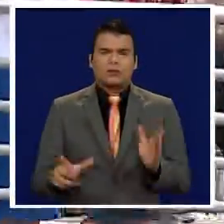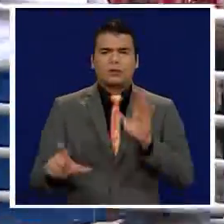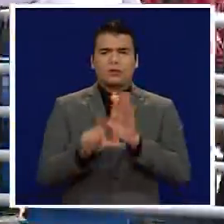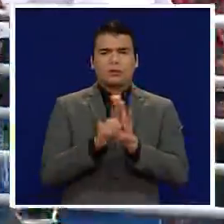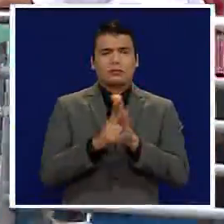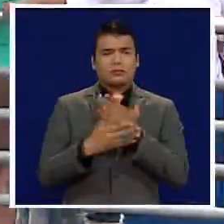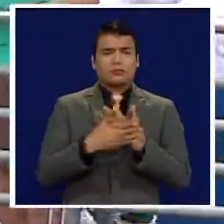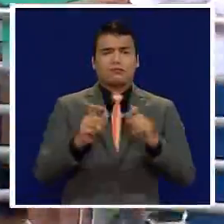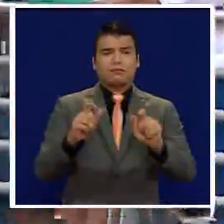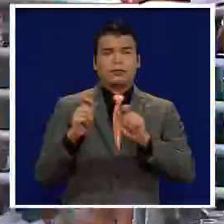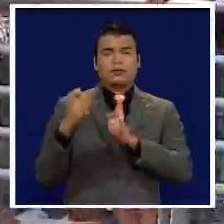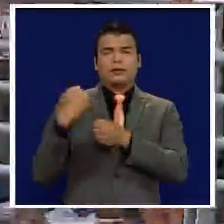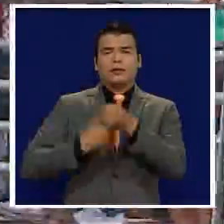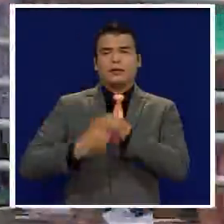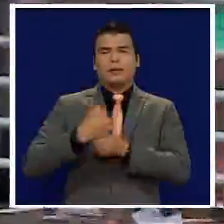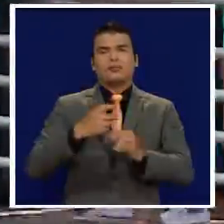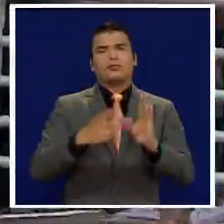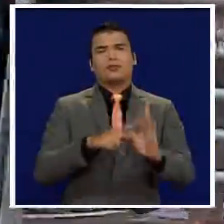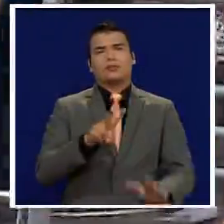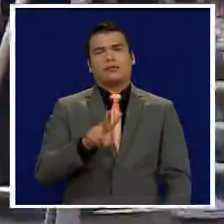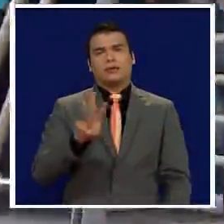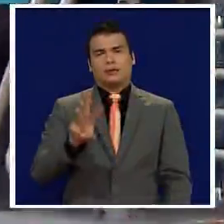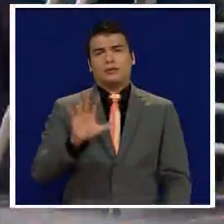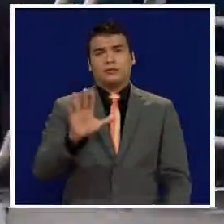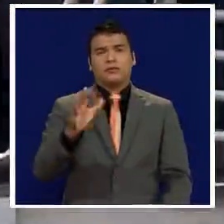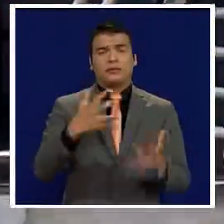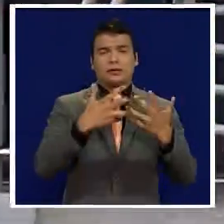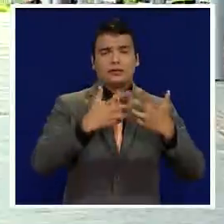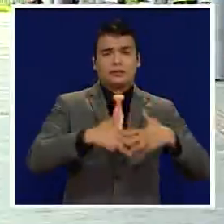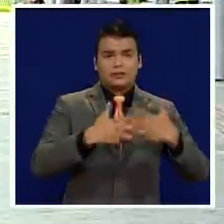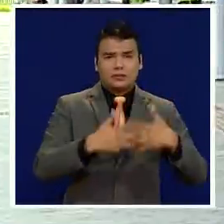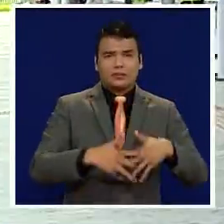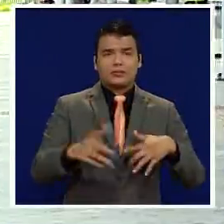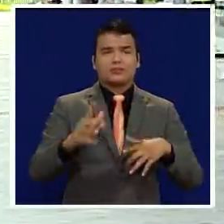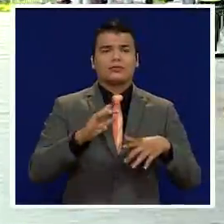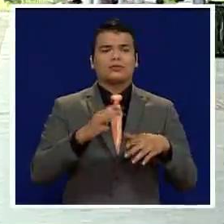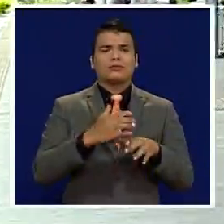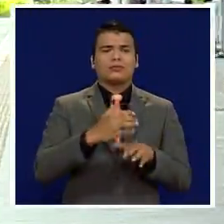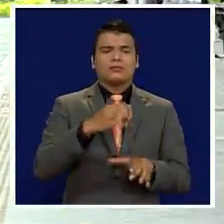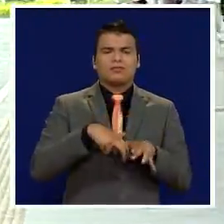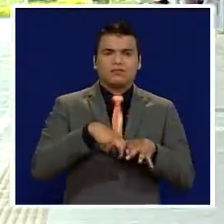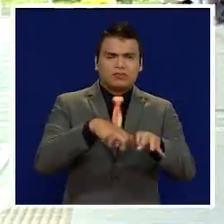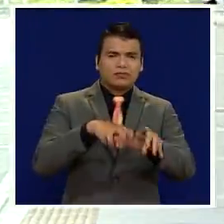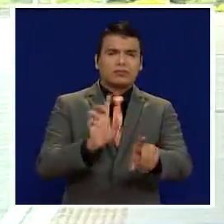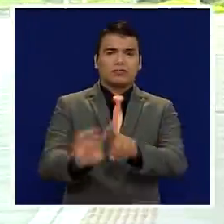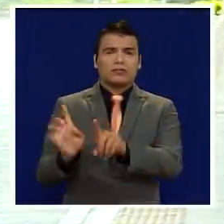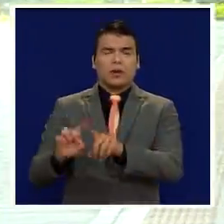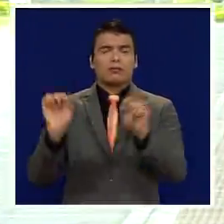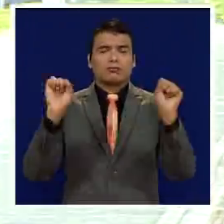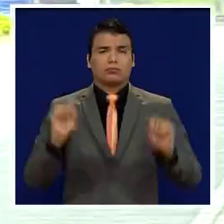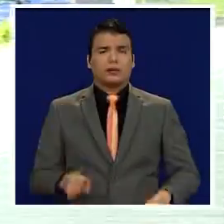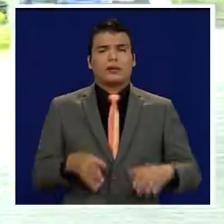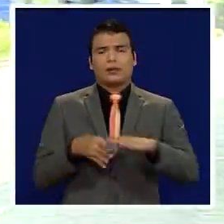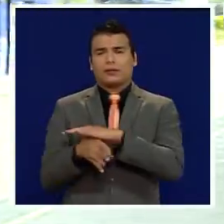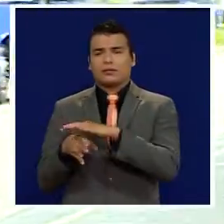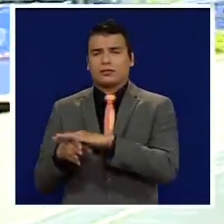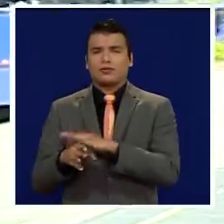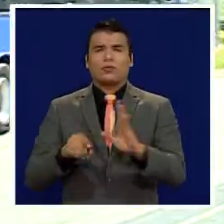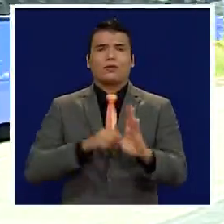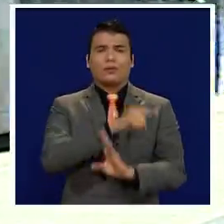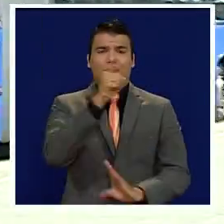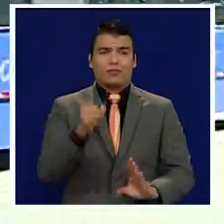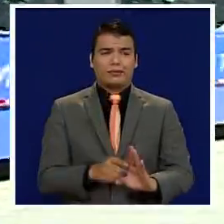el 2023 a todos los sistemas del país de servicio público de transporte para que permitan el acceso y la accesibilidad a